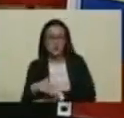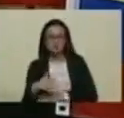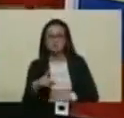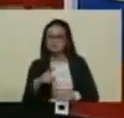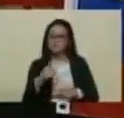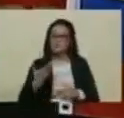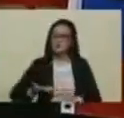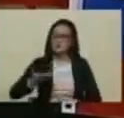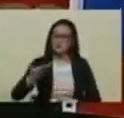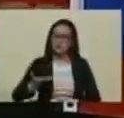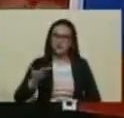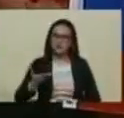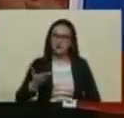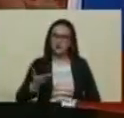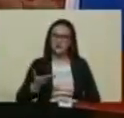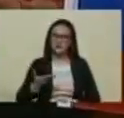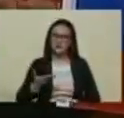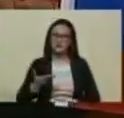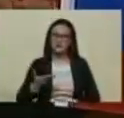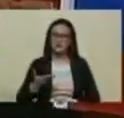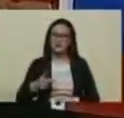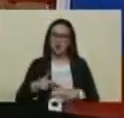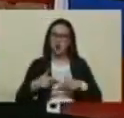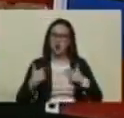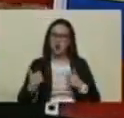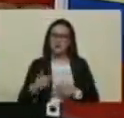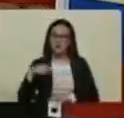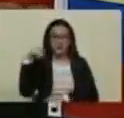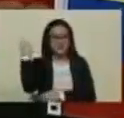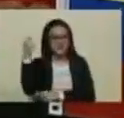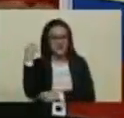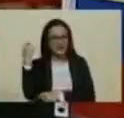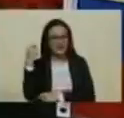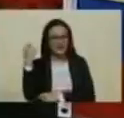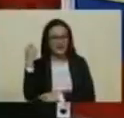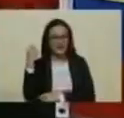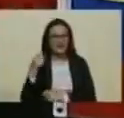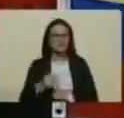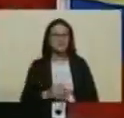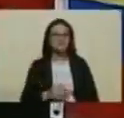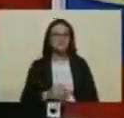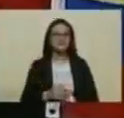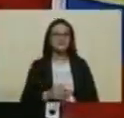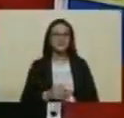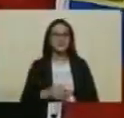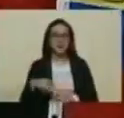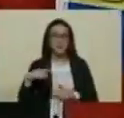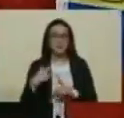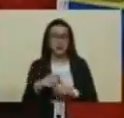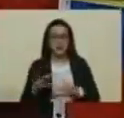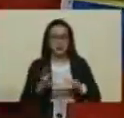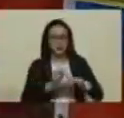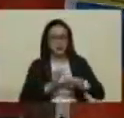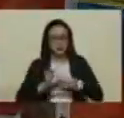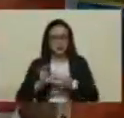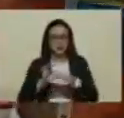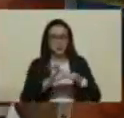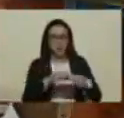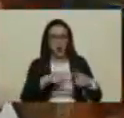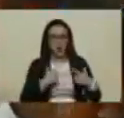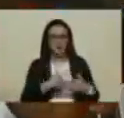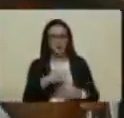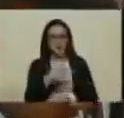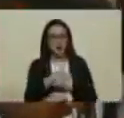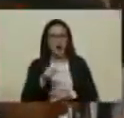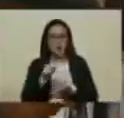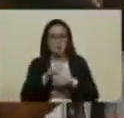importancia, acompañando a nuestro capitán Escalona con corazón llanero, después Javier Key, corazón salsero, y a nosotros consolidando el corazón urbano. Así que vamos a